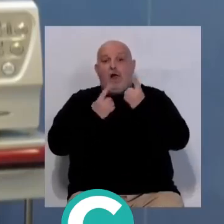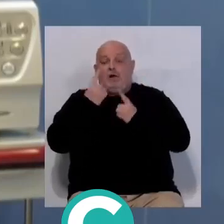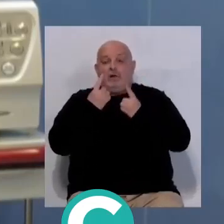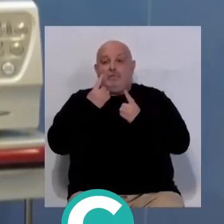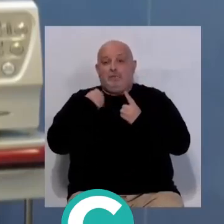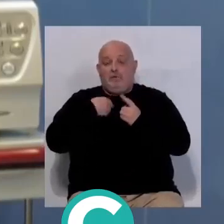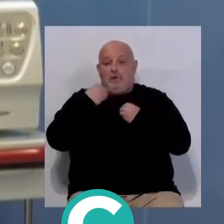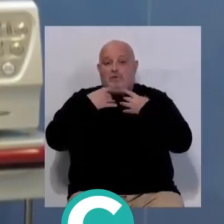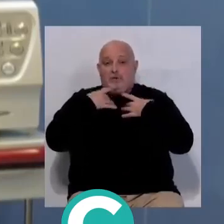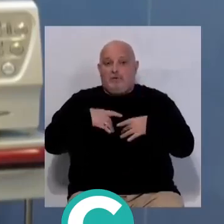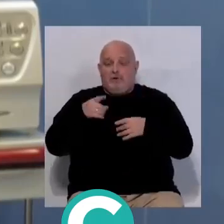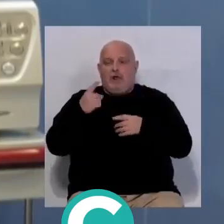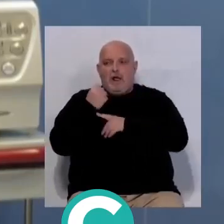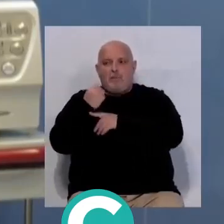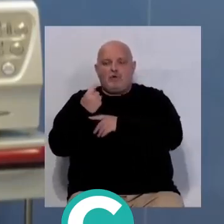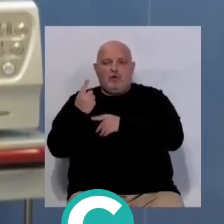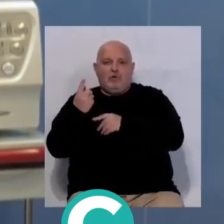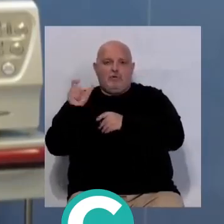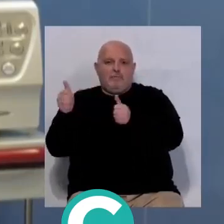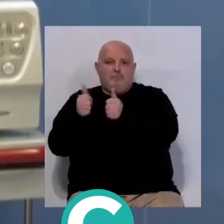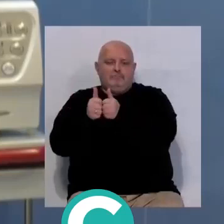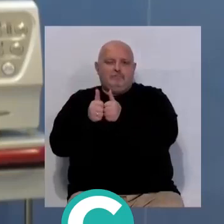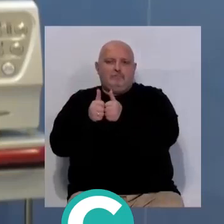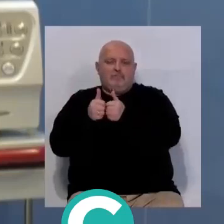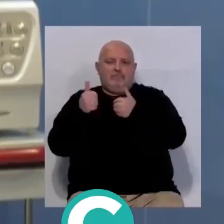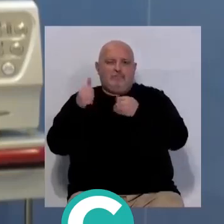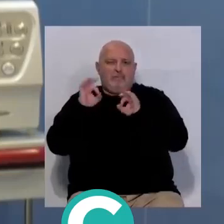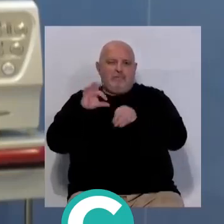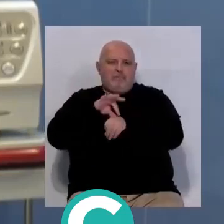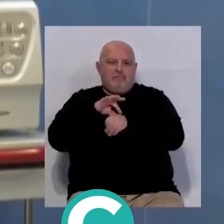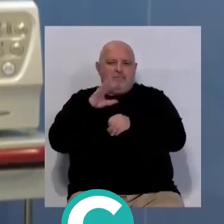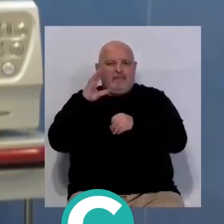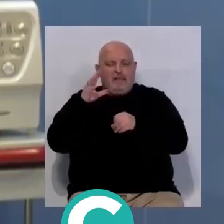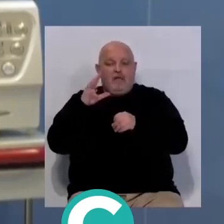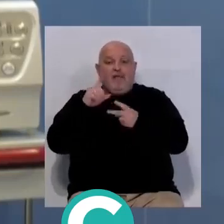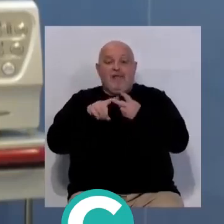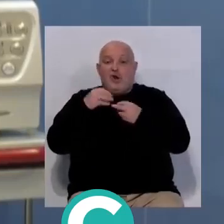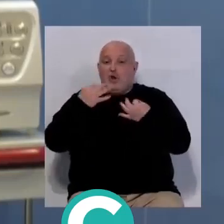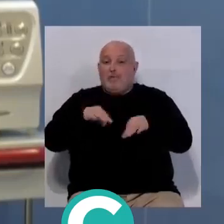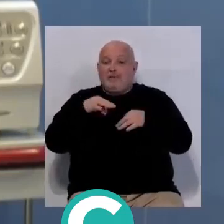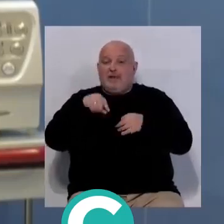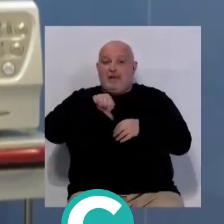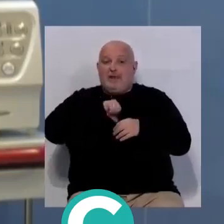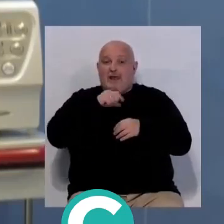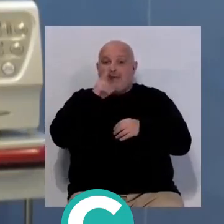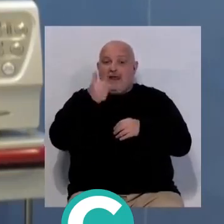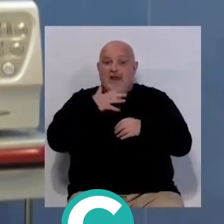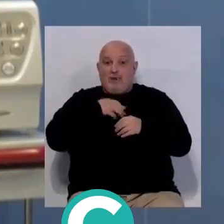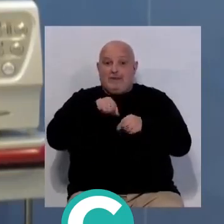por el propio neumólogo, a veces con apoyo de intensivista o de anestesista, pero nosotros en el hospital, aquí en HLA La